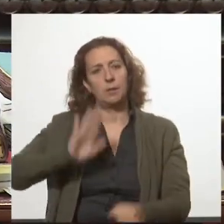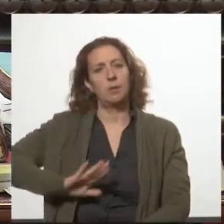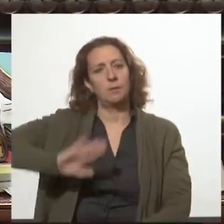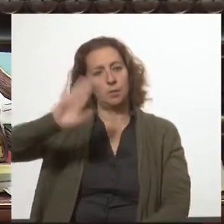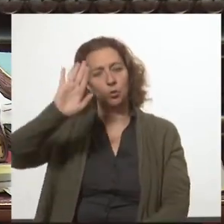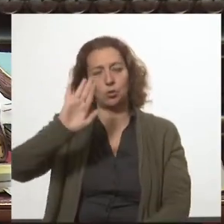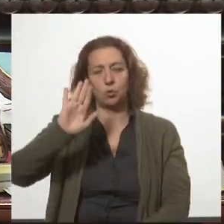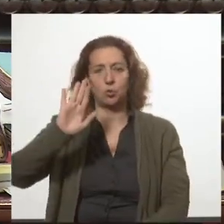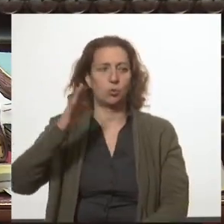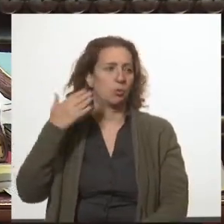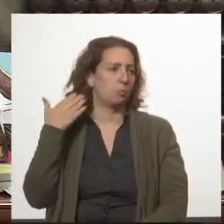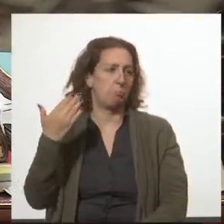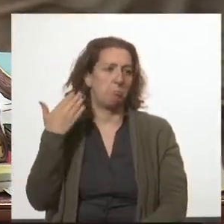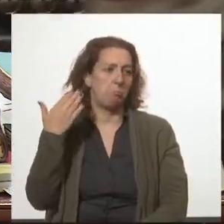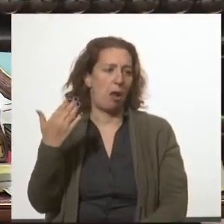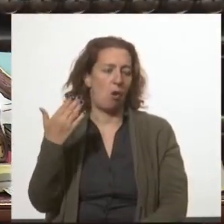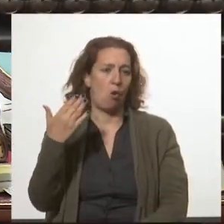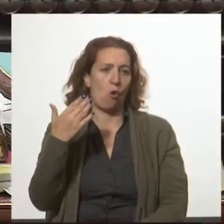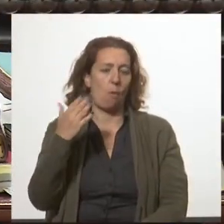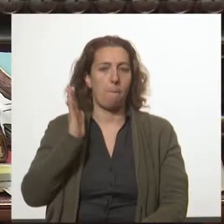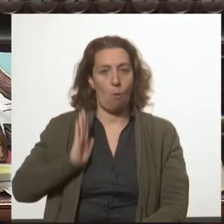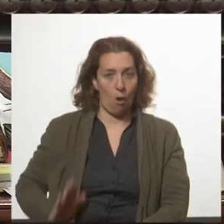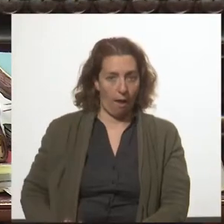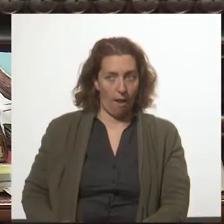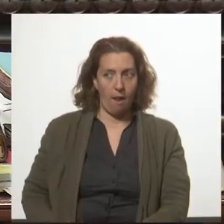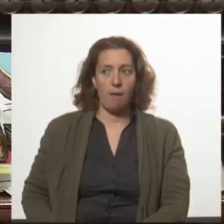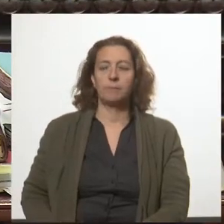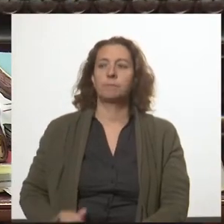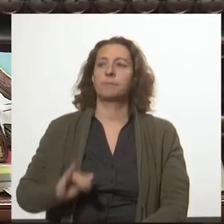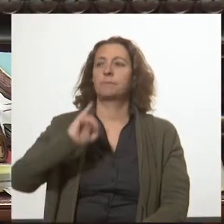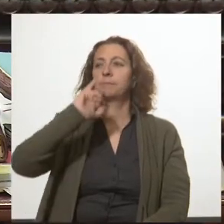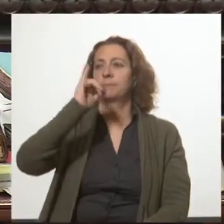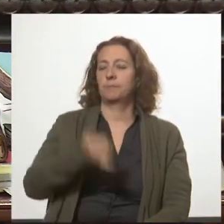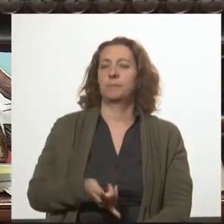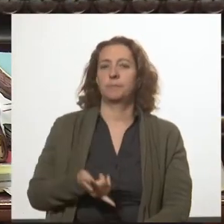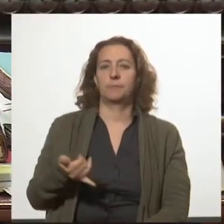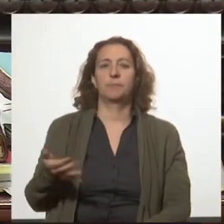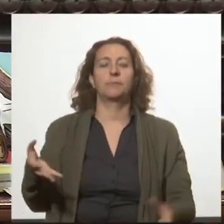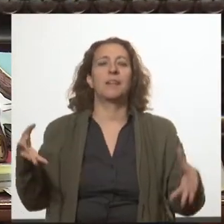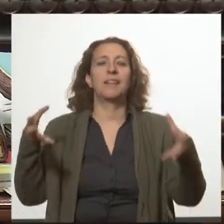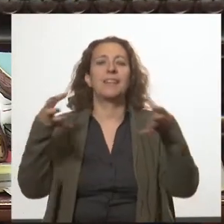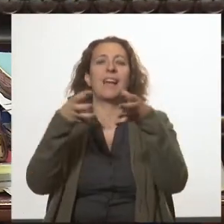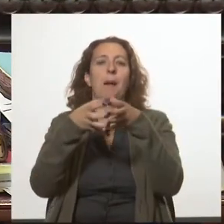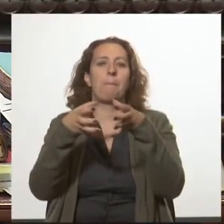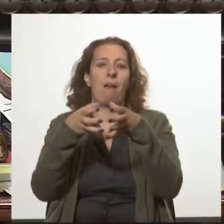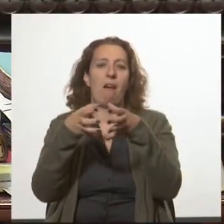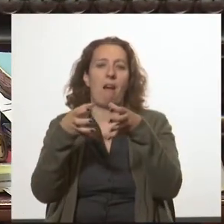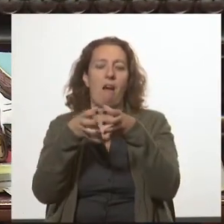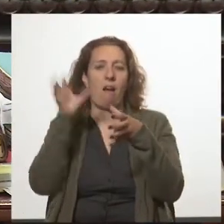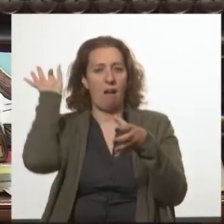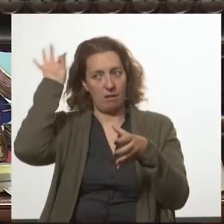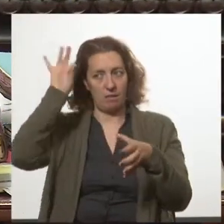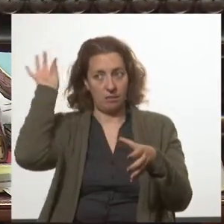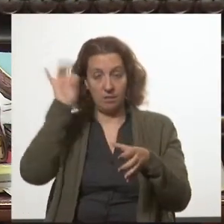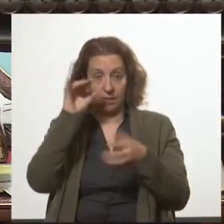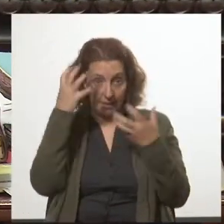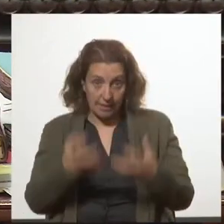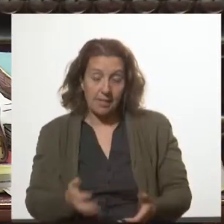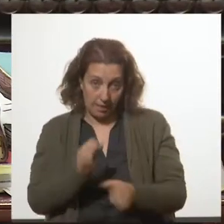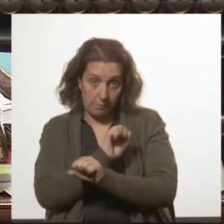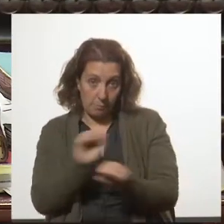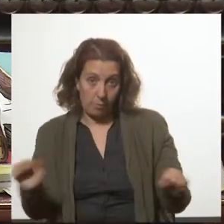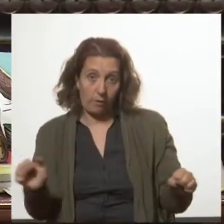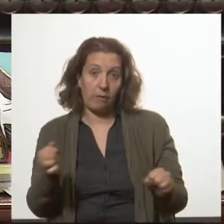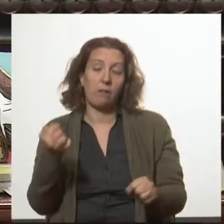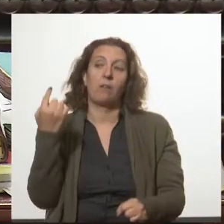valor moral que si la cámara lo quiere no existirá medio de impedirle que formule tratarles declaraciones hace